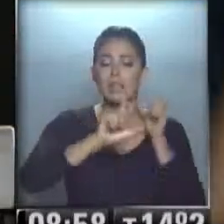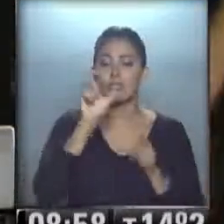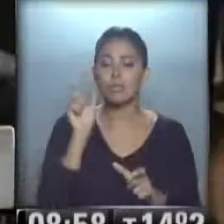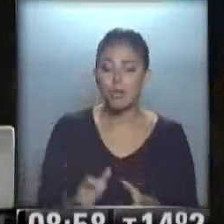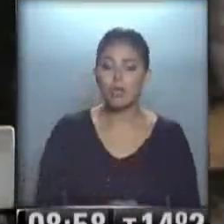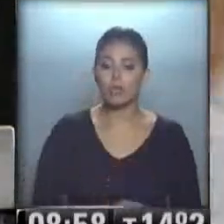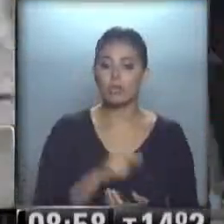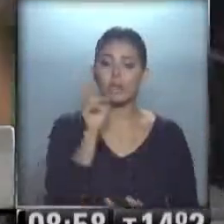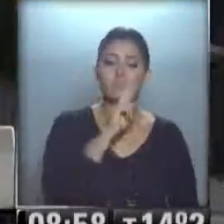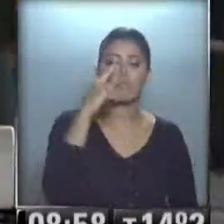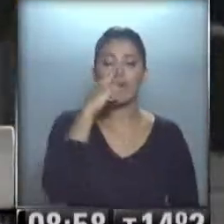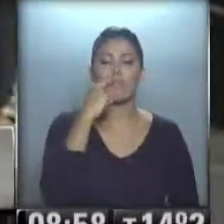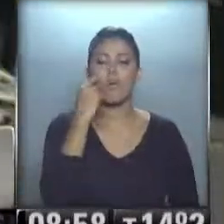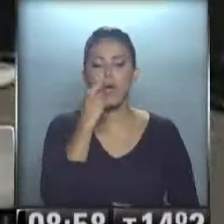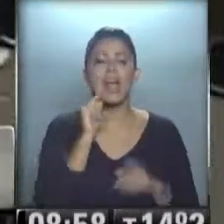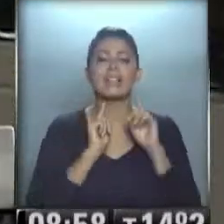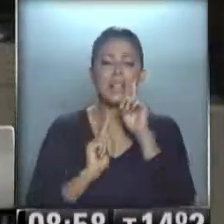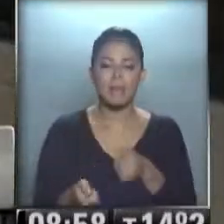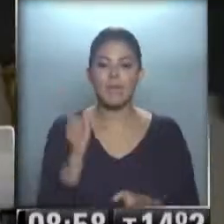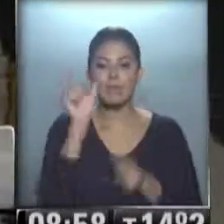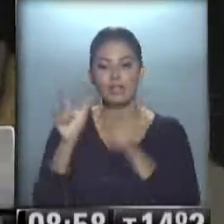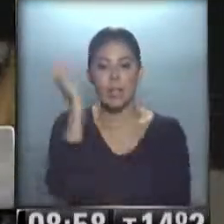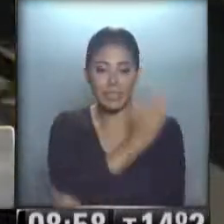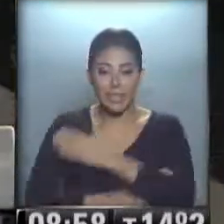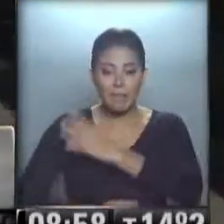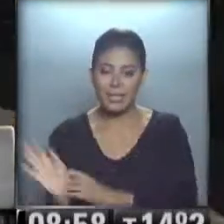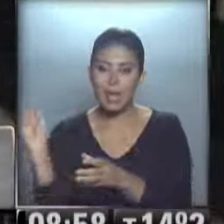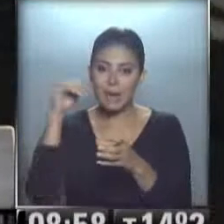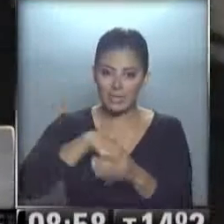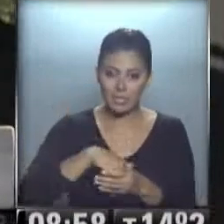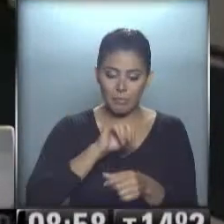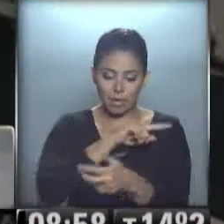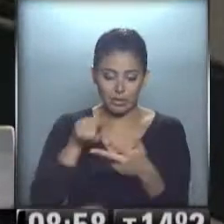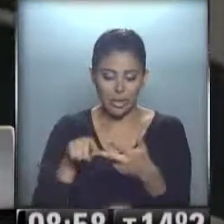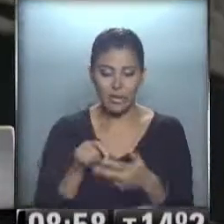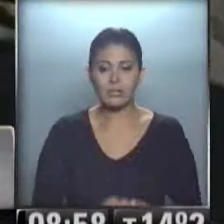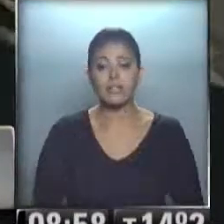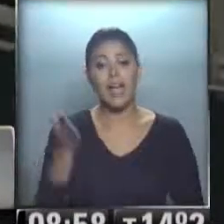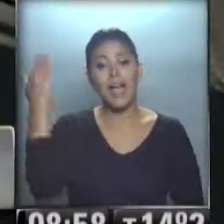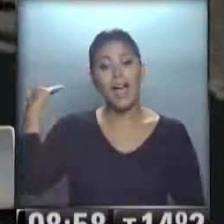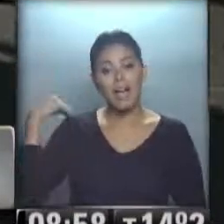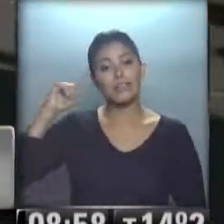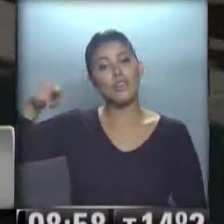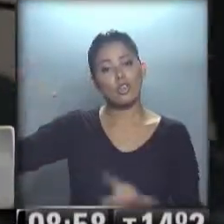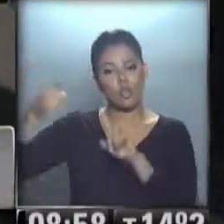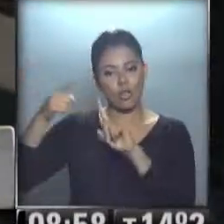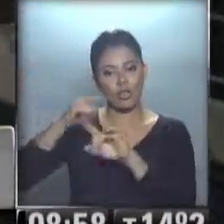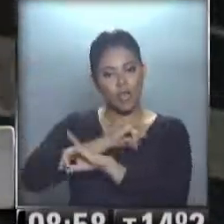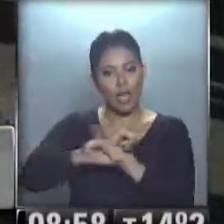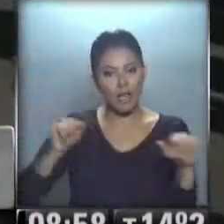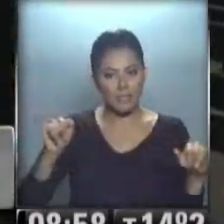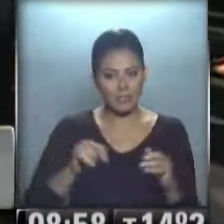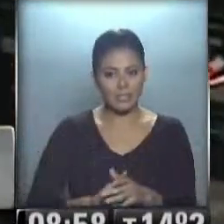de ambos sexos y a personas con discapacidad como habíamos visto en nuestra salida anterior atletas